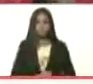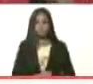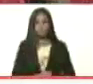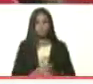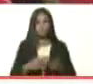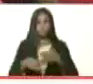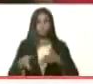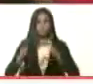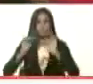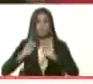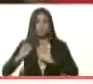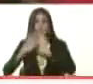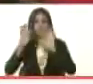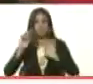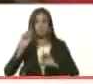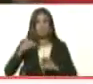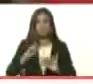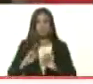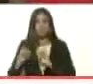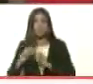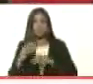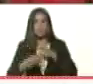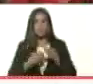construir este poderoso intelectual colectivo.